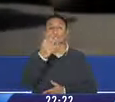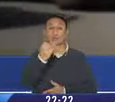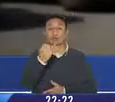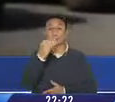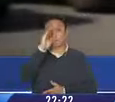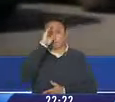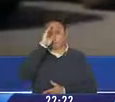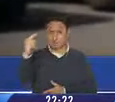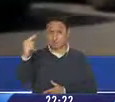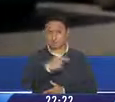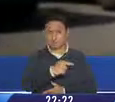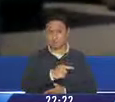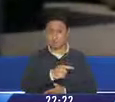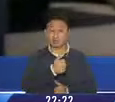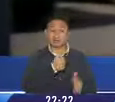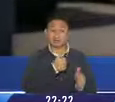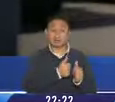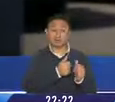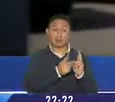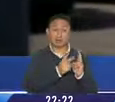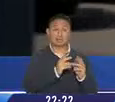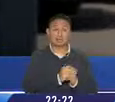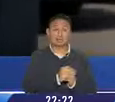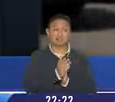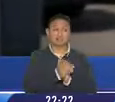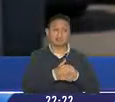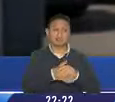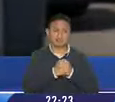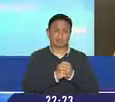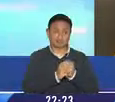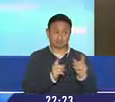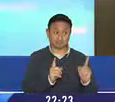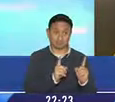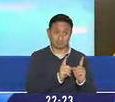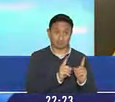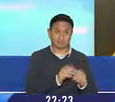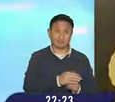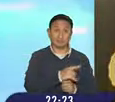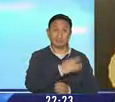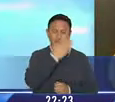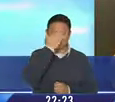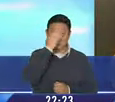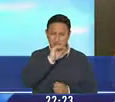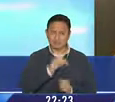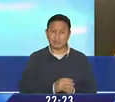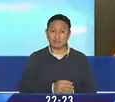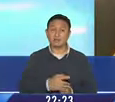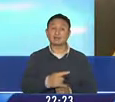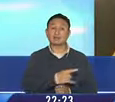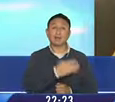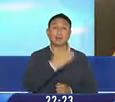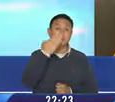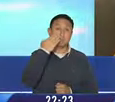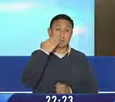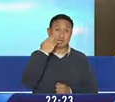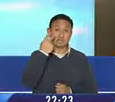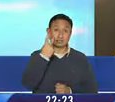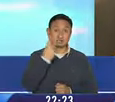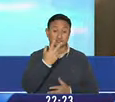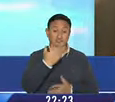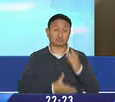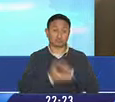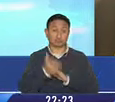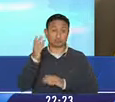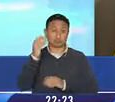el hombre era vecino del sector y aprovechó esa cercanía. Que él sabía la hora en la cual la madre de estos menores salía hacia